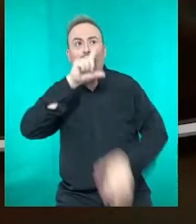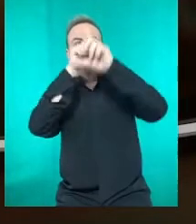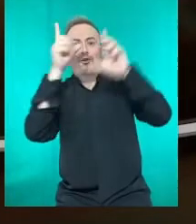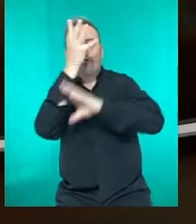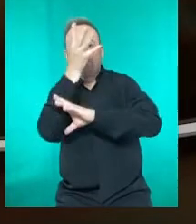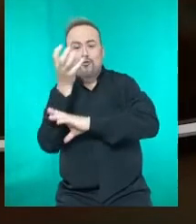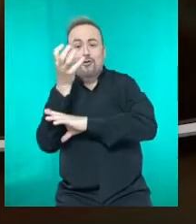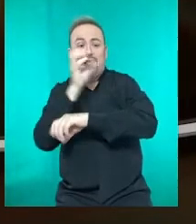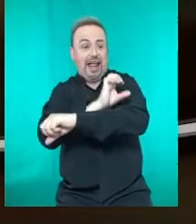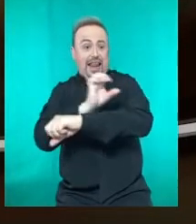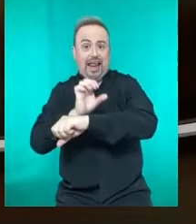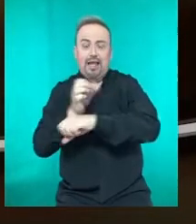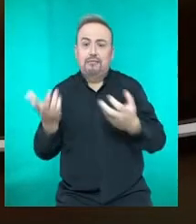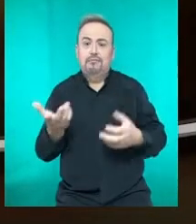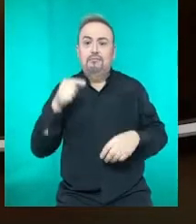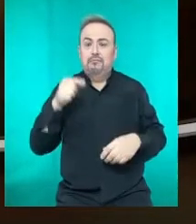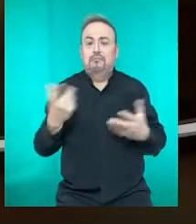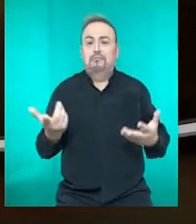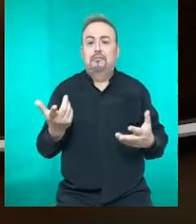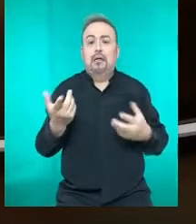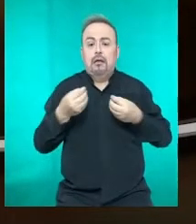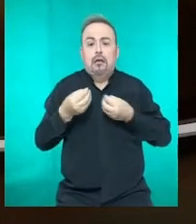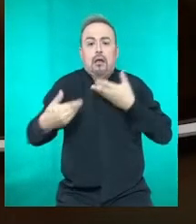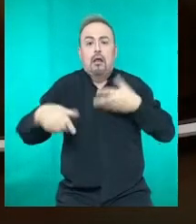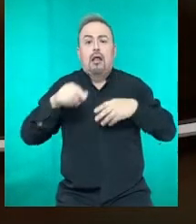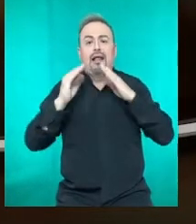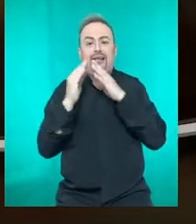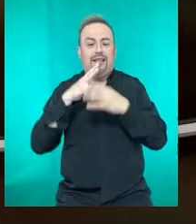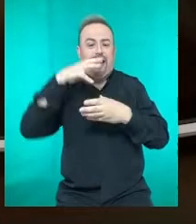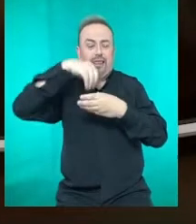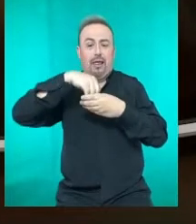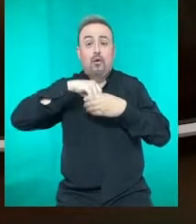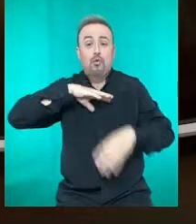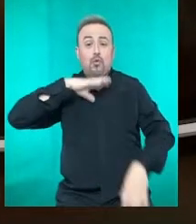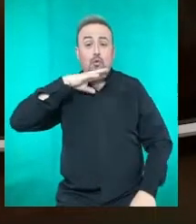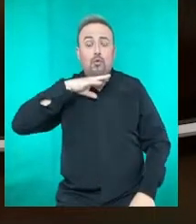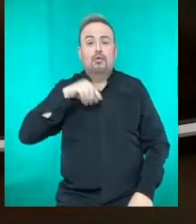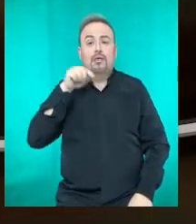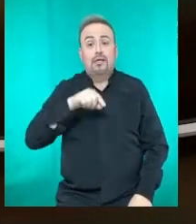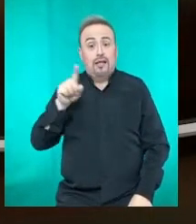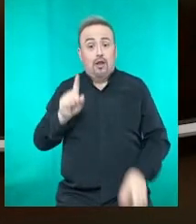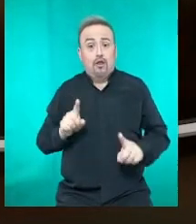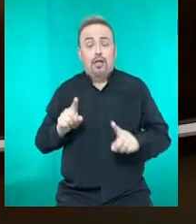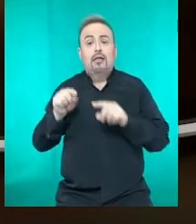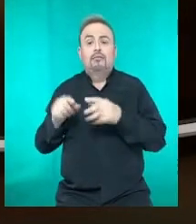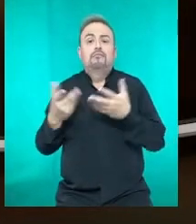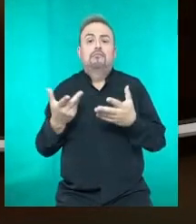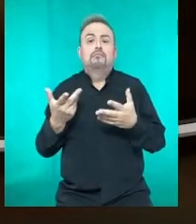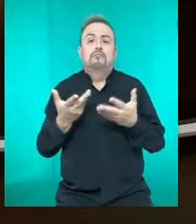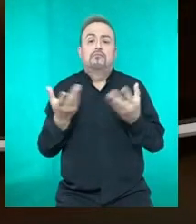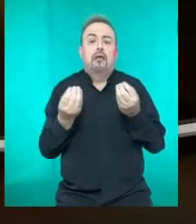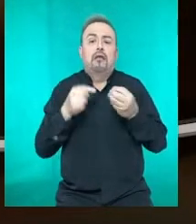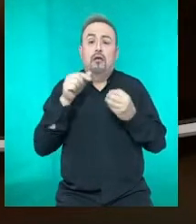la energía y alimentar un porcentaje importante del consumo de electricidad en la casa, o incluso como se hace